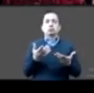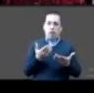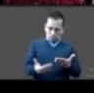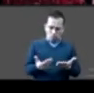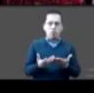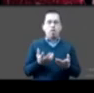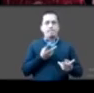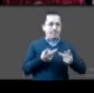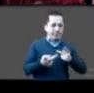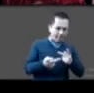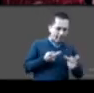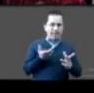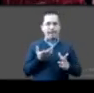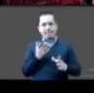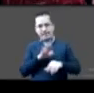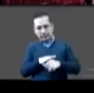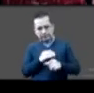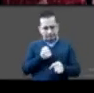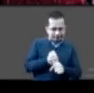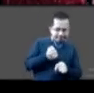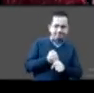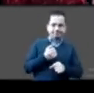y avanzando